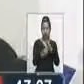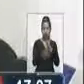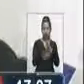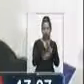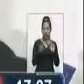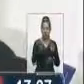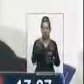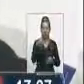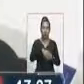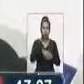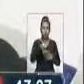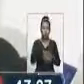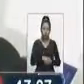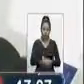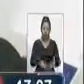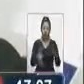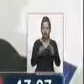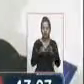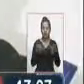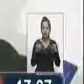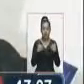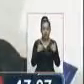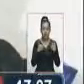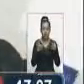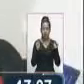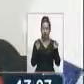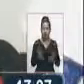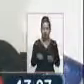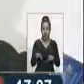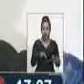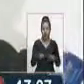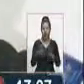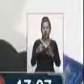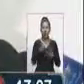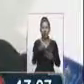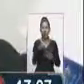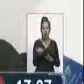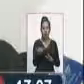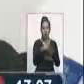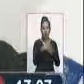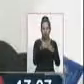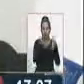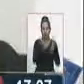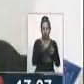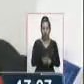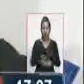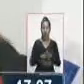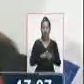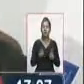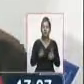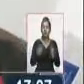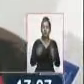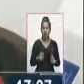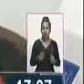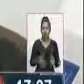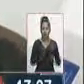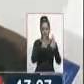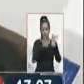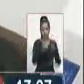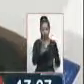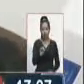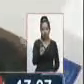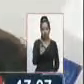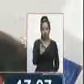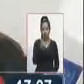en materia electoral tiene los instrumentos necesarios los reglamentos por tanto consideramos que esta es la instancia